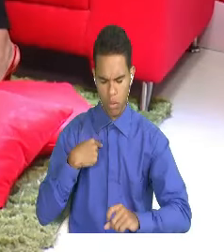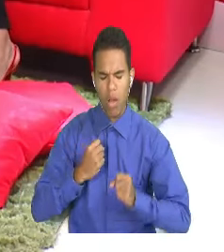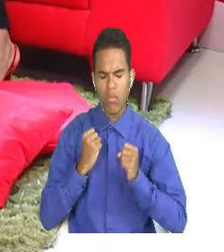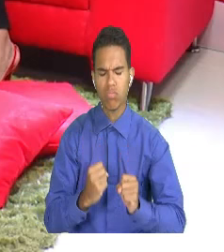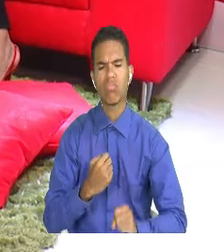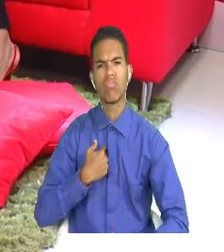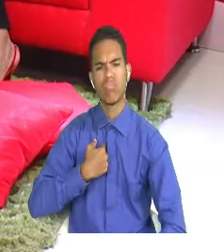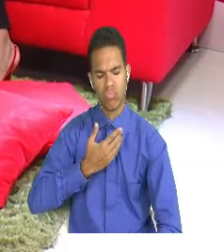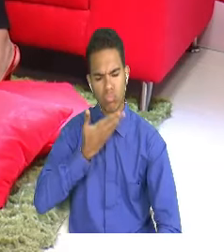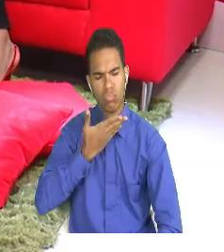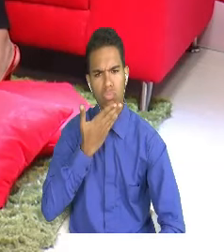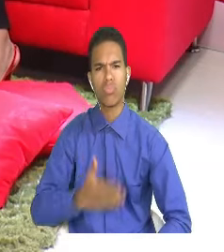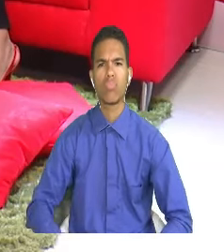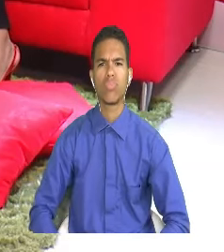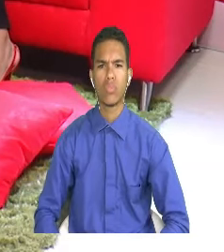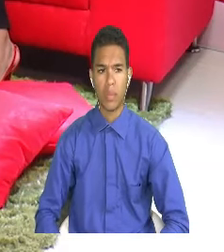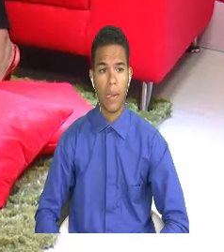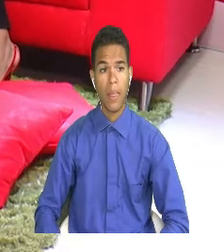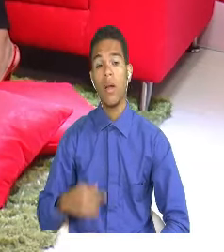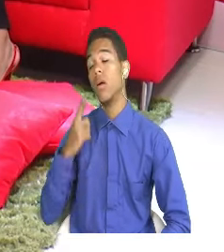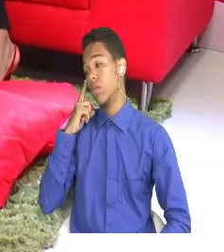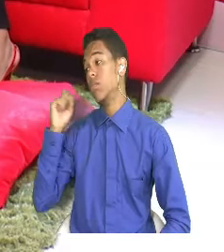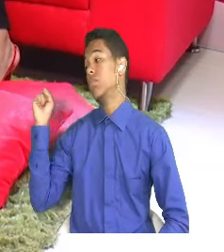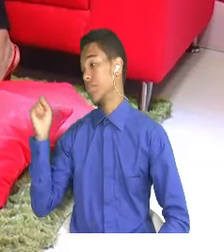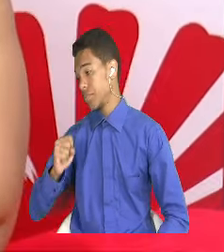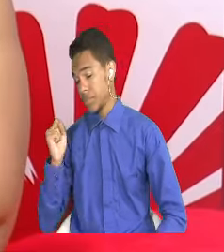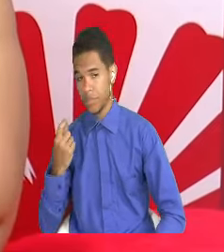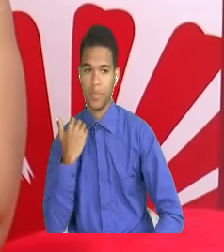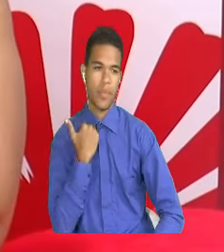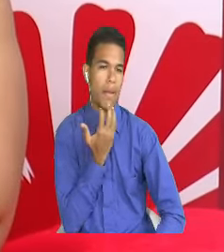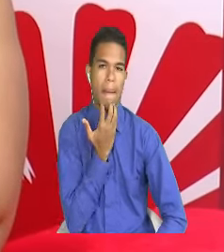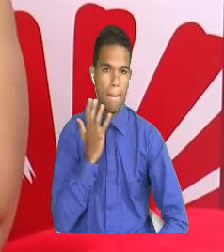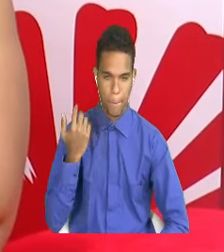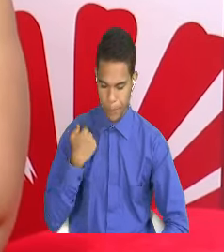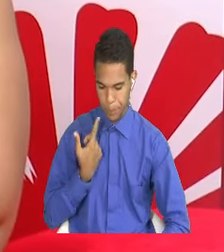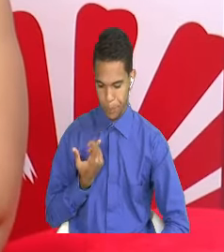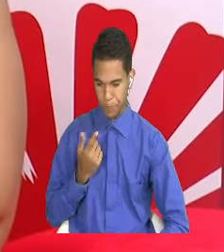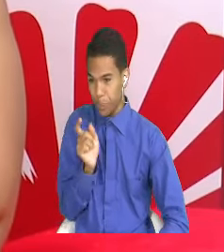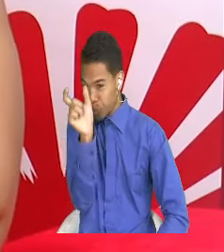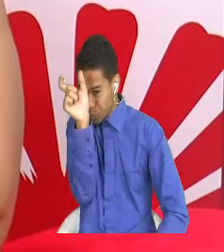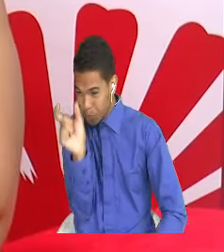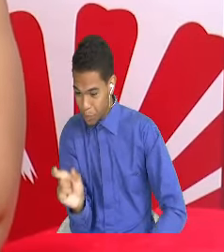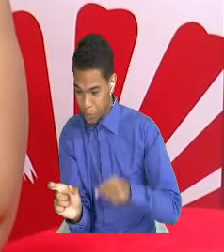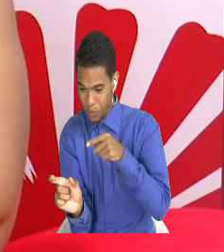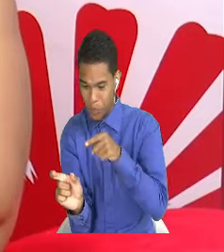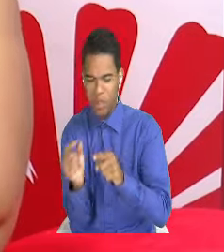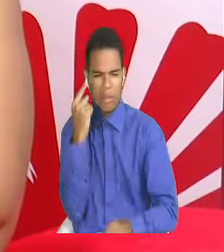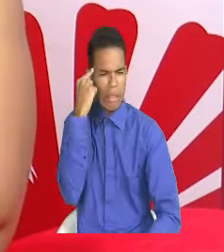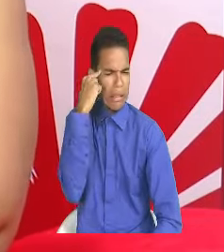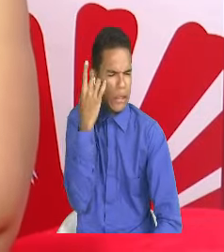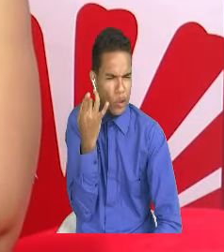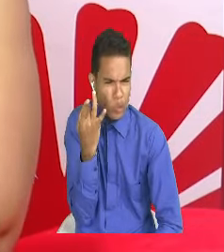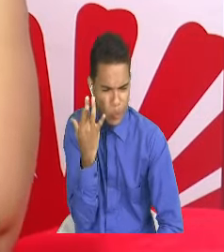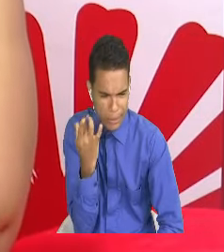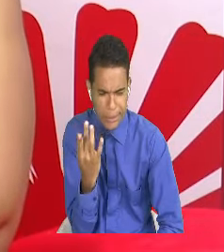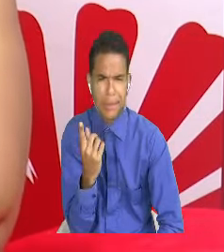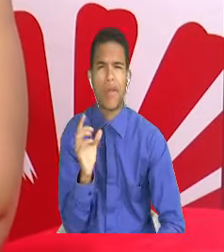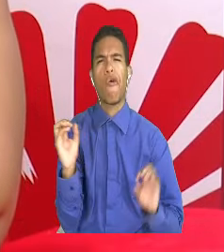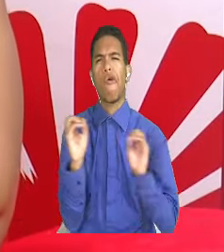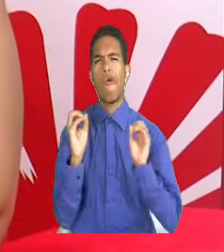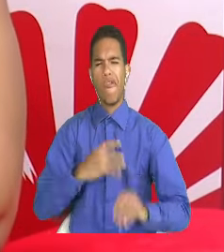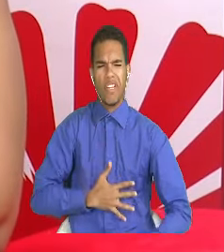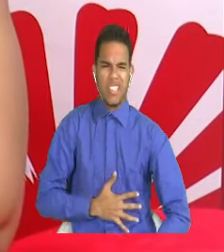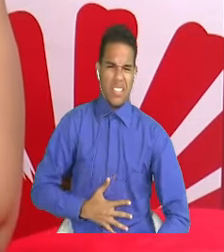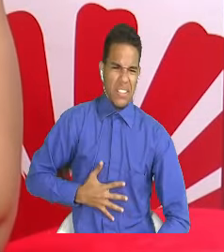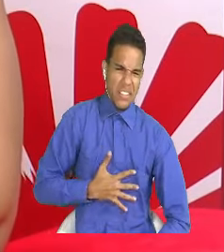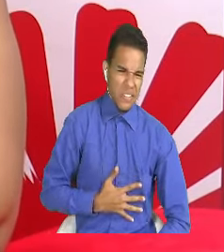la clínica y es que, por ejemplo, un paciente que vaya porque le duele la cabeza, porque le duele el estómago,